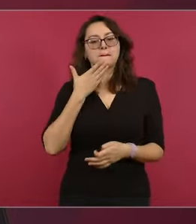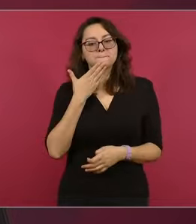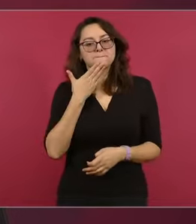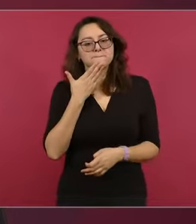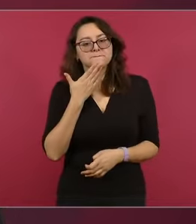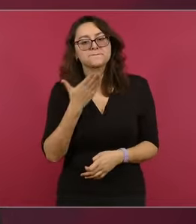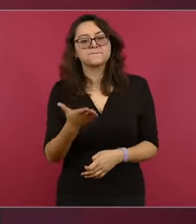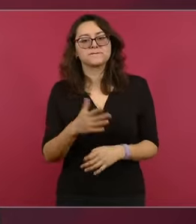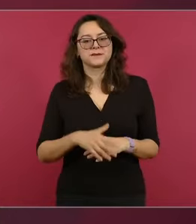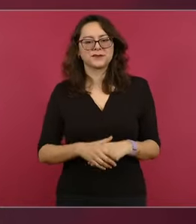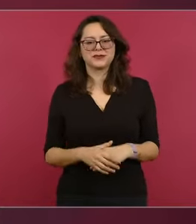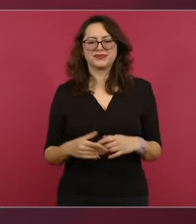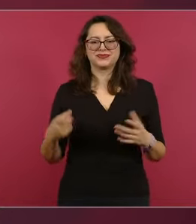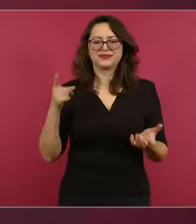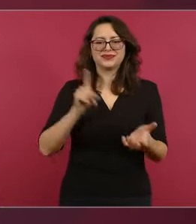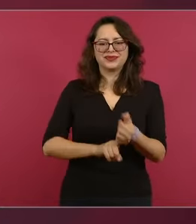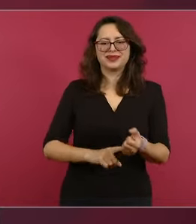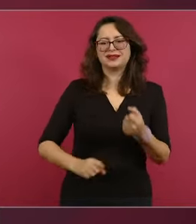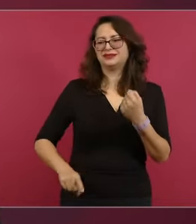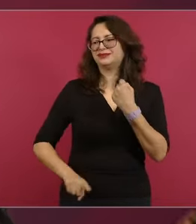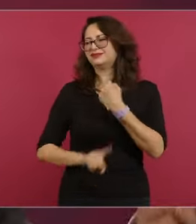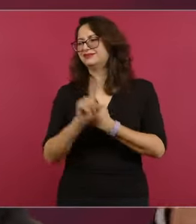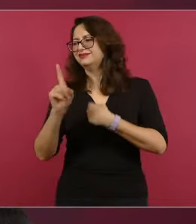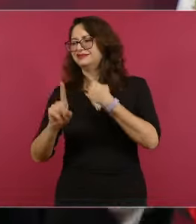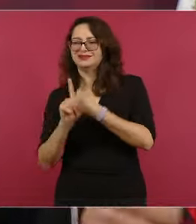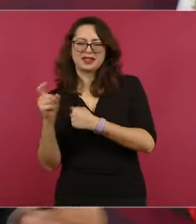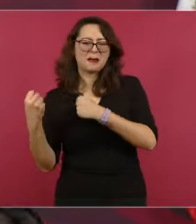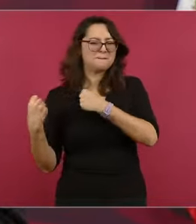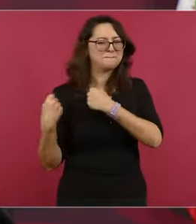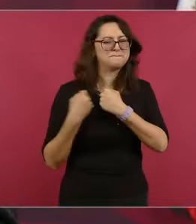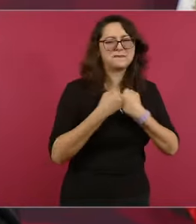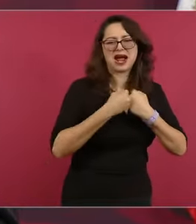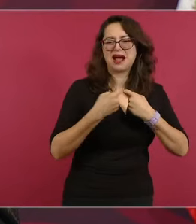que no haya conflictos, porque todo eso,